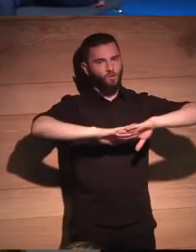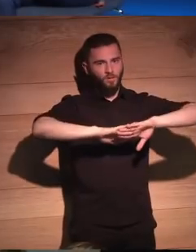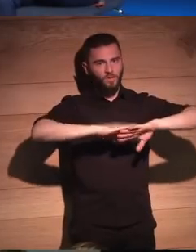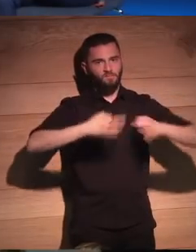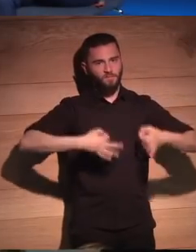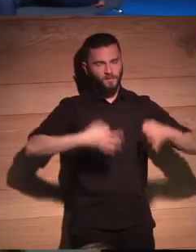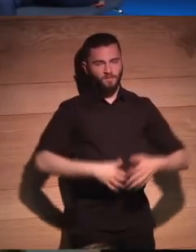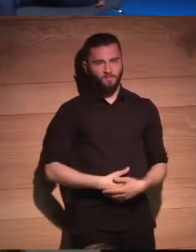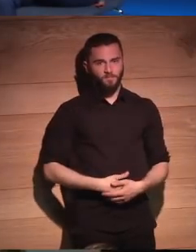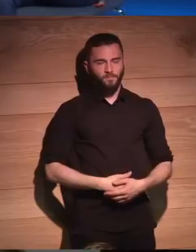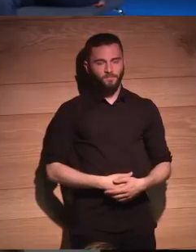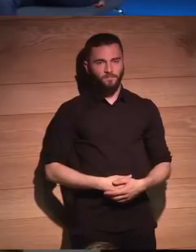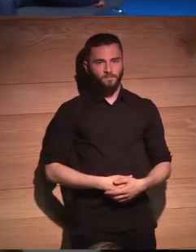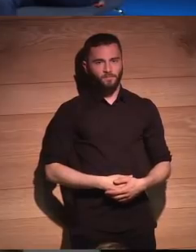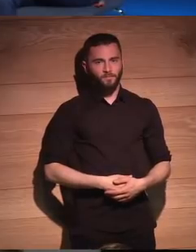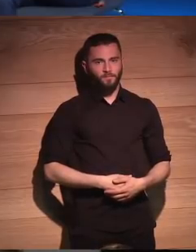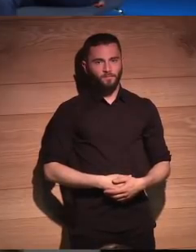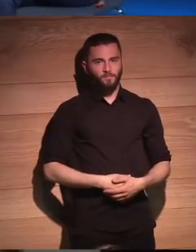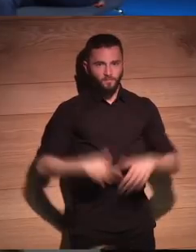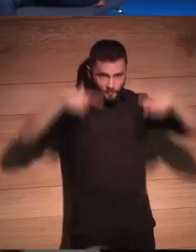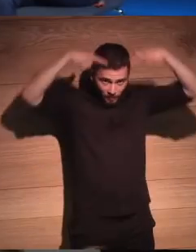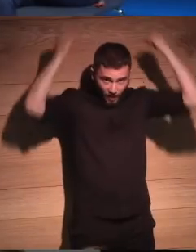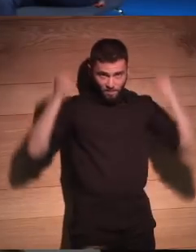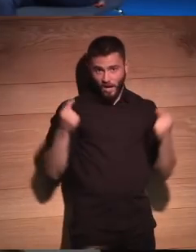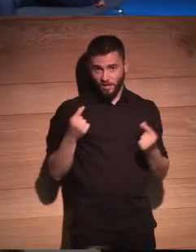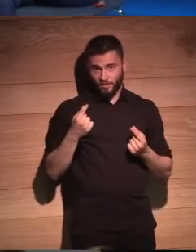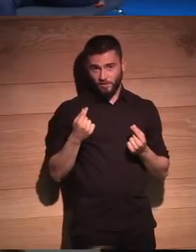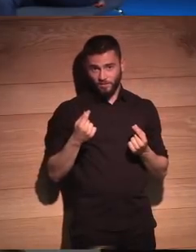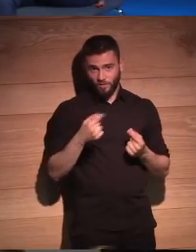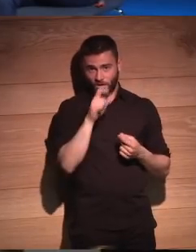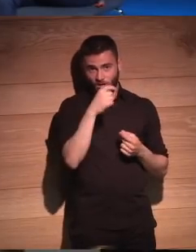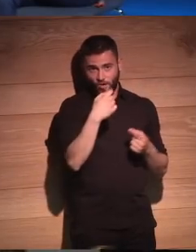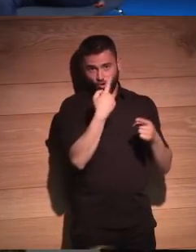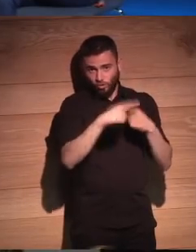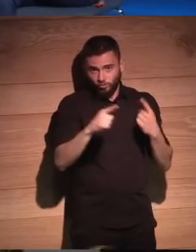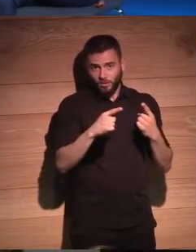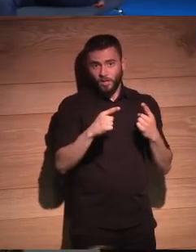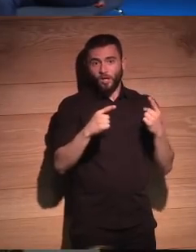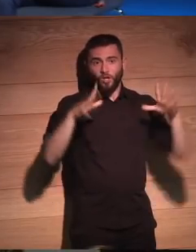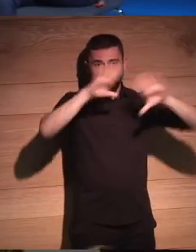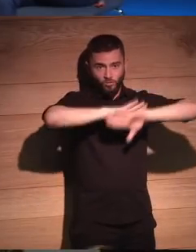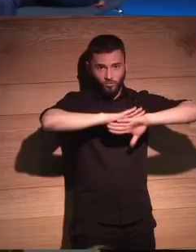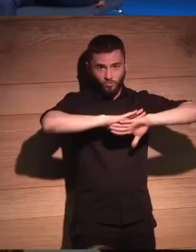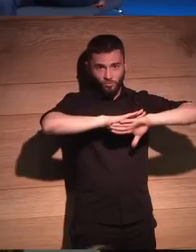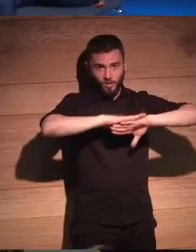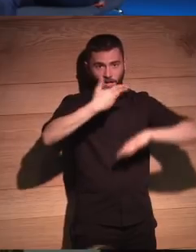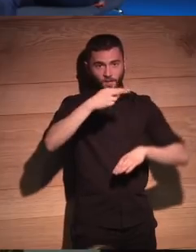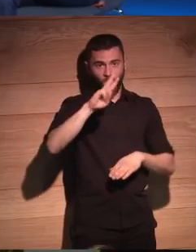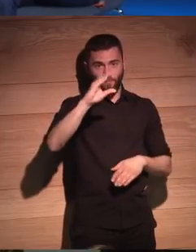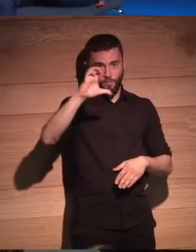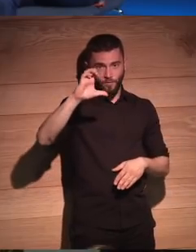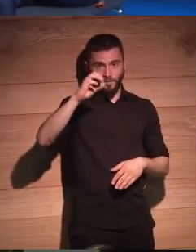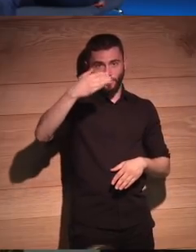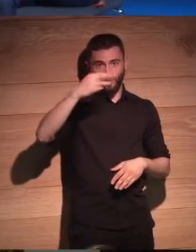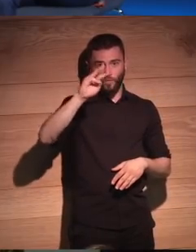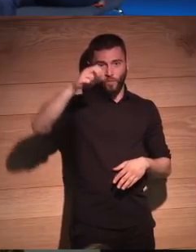sí. Precisamente Batman es una criatura nocturna y Bruce Wayne en cambio es una criatura diurna, que lo que no sé es cómo no está agotado